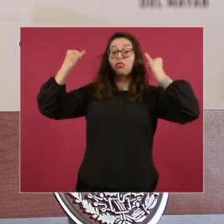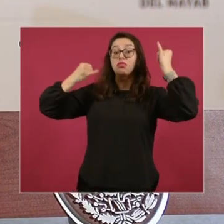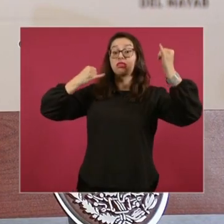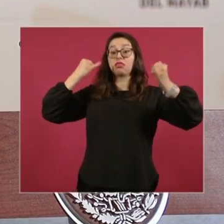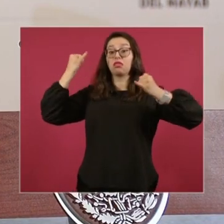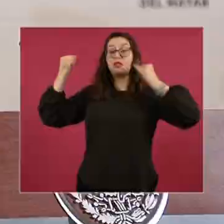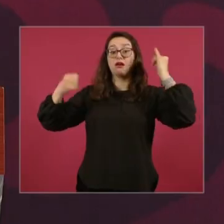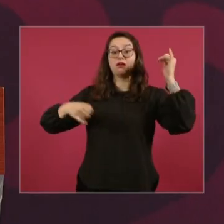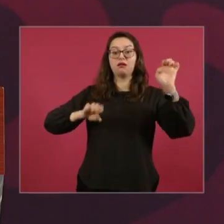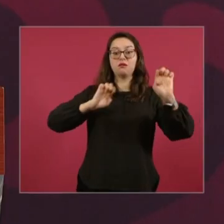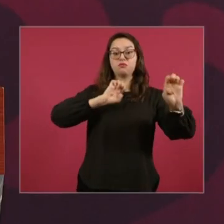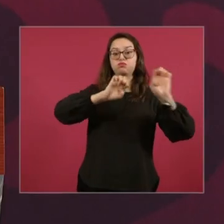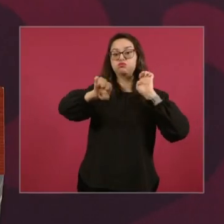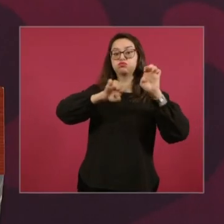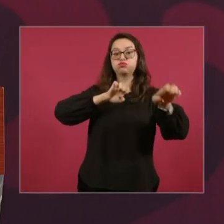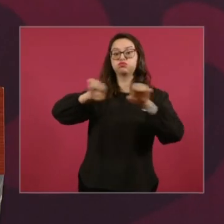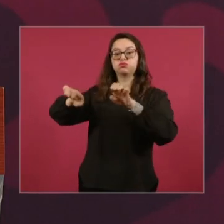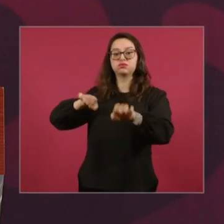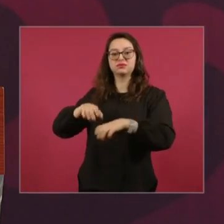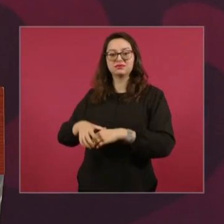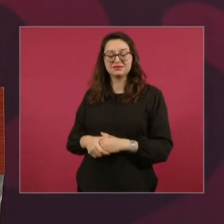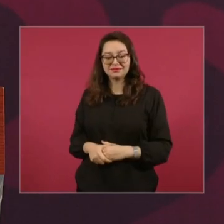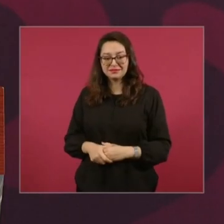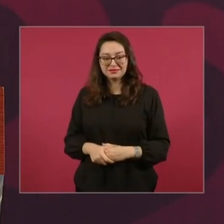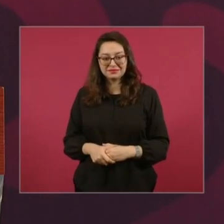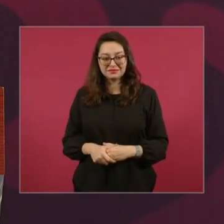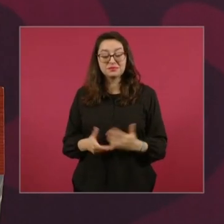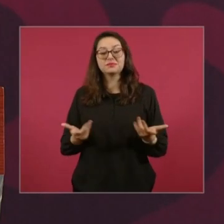o no aumentes el salario,